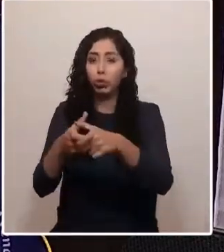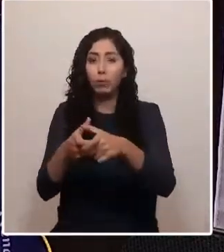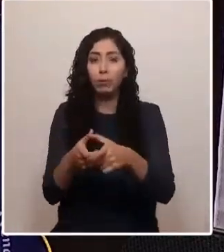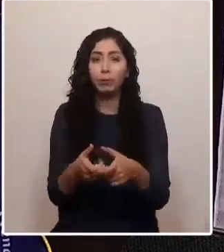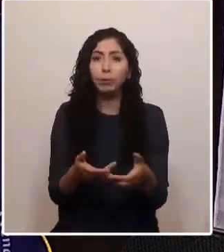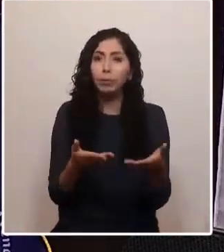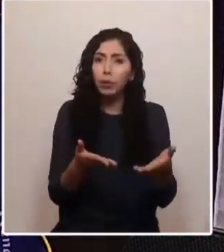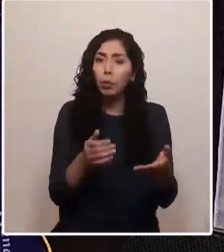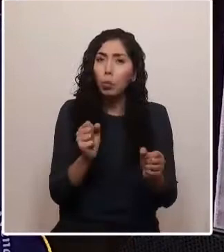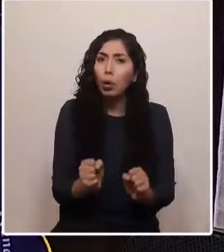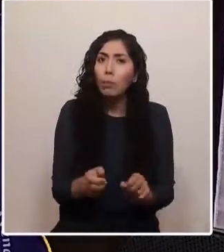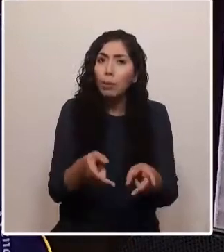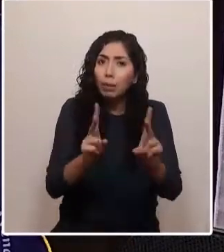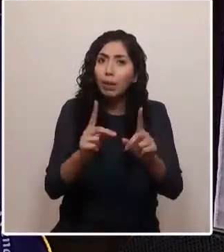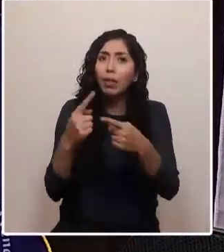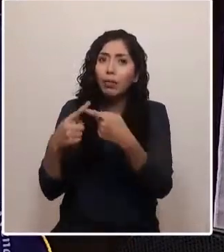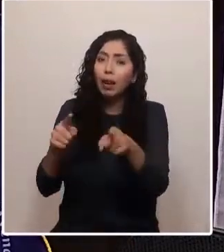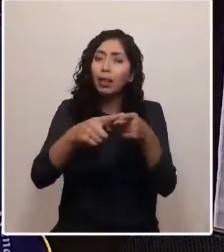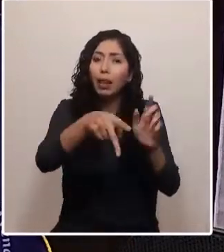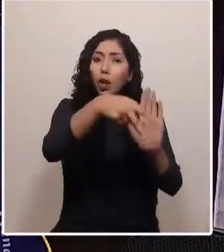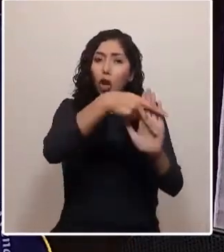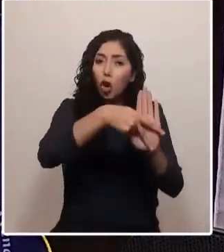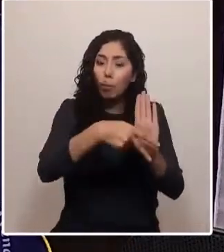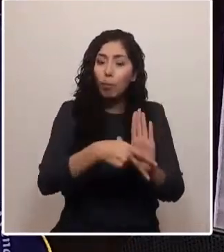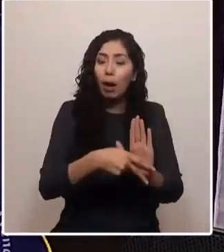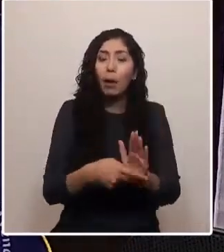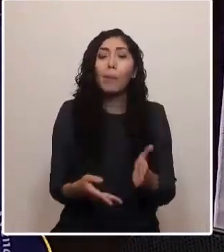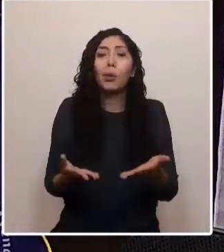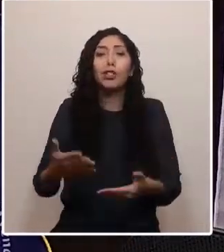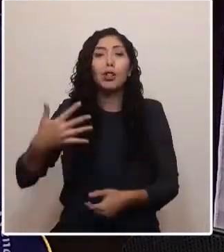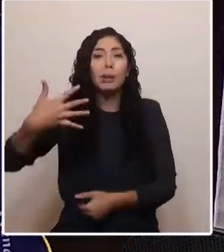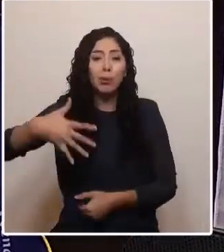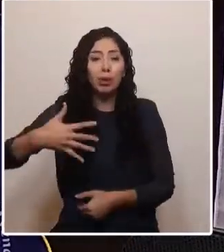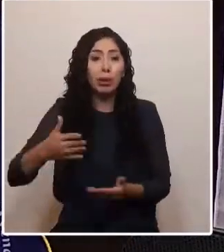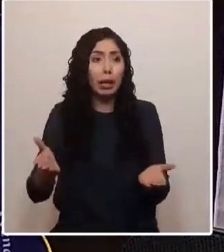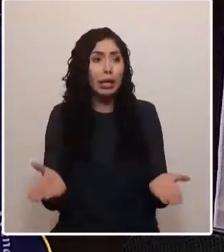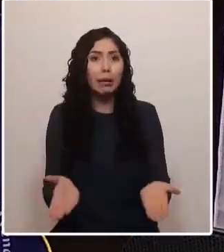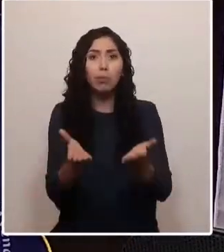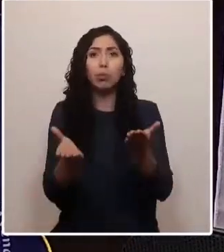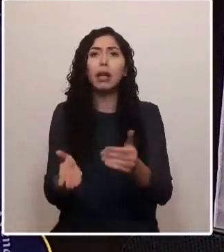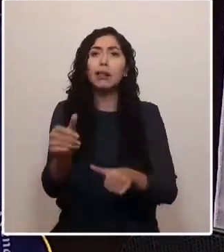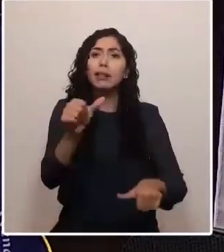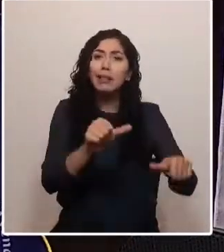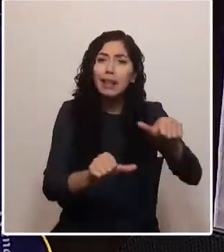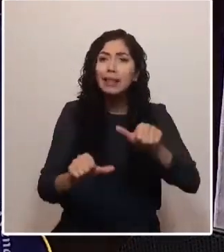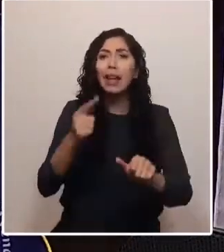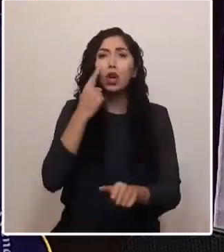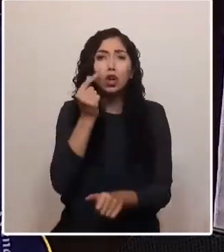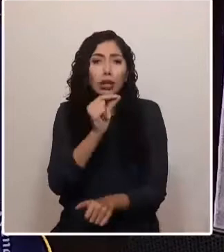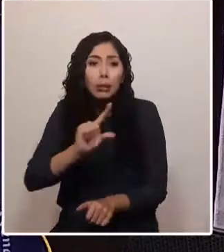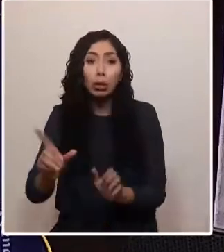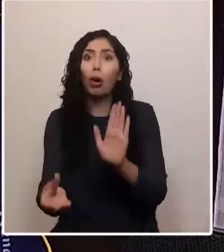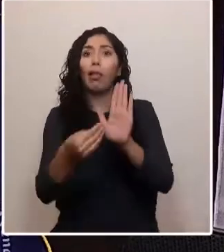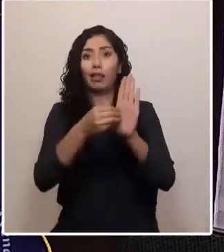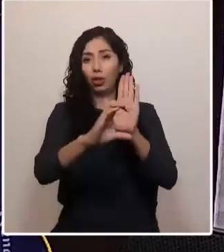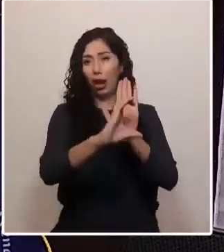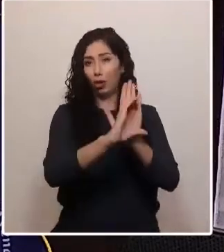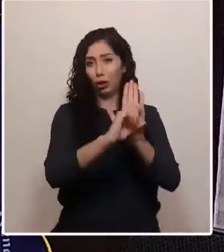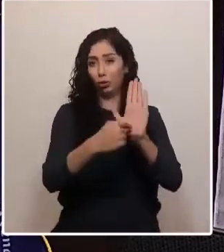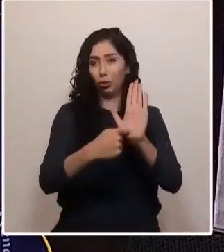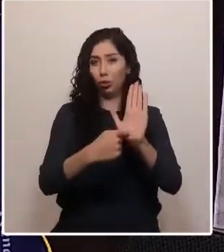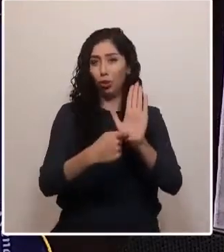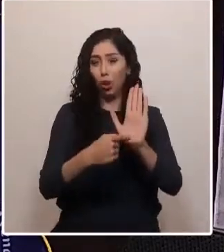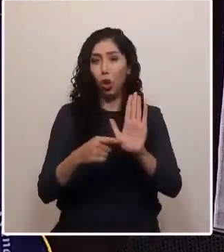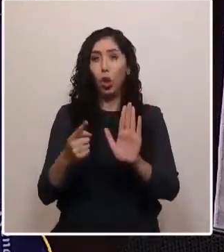habilitan distintas normas. Por ello es tan importante que impulsemos la ciencia y el conocimiento a nivel constitucional, que la rapamicina no sea solo